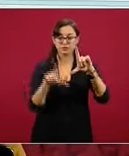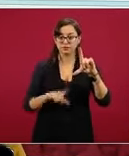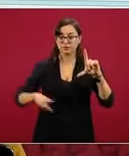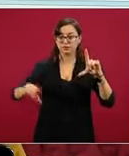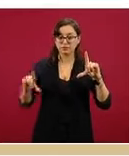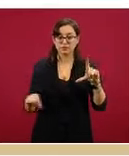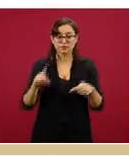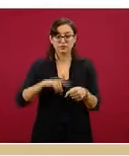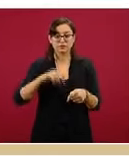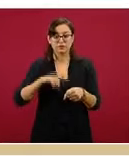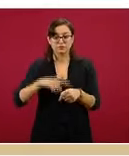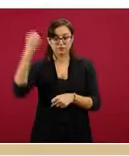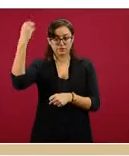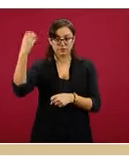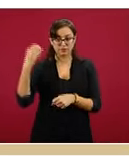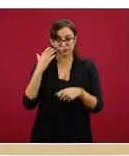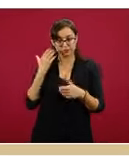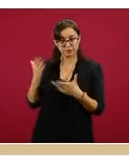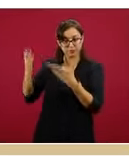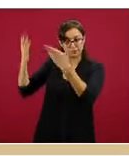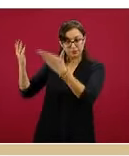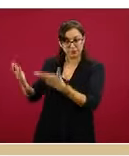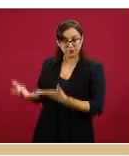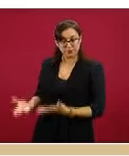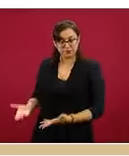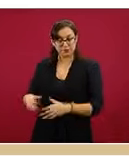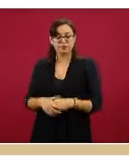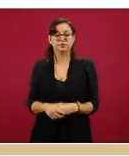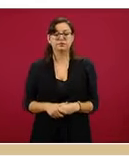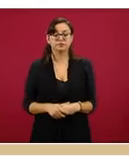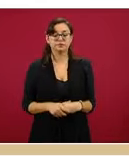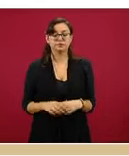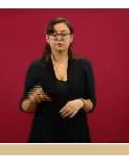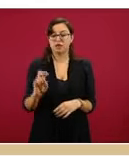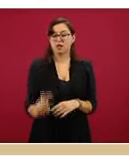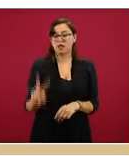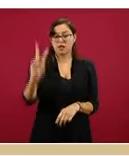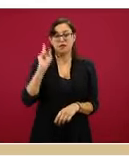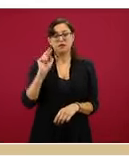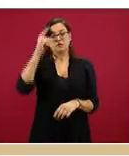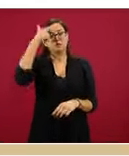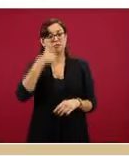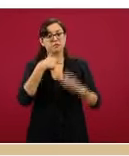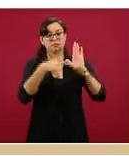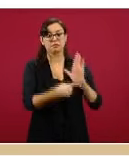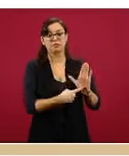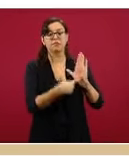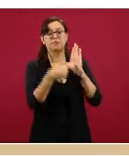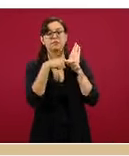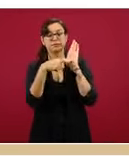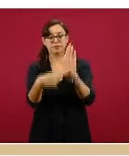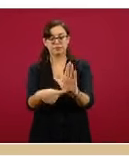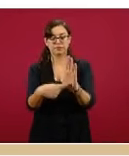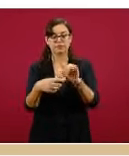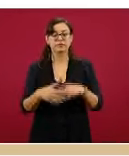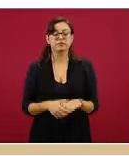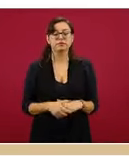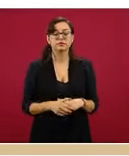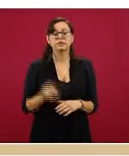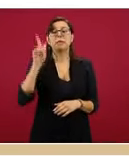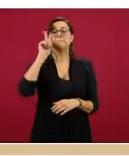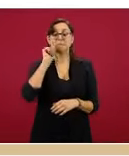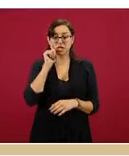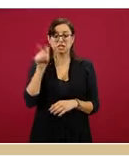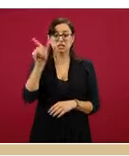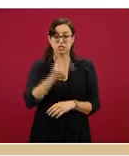riesgo epidémico. Este mapa lo presentamos el día viernes en la noche, precisamente comentando que a partir de